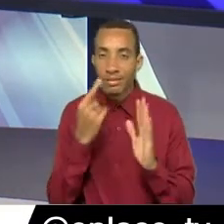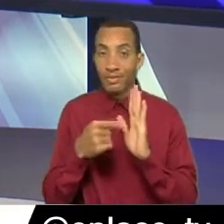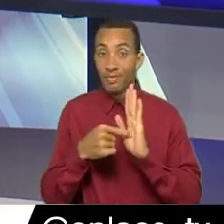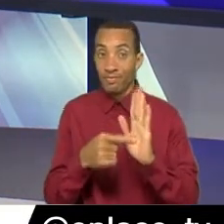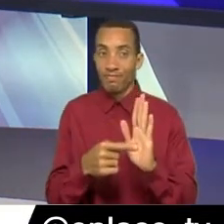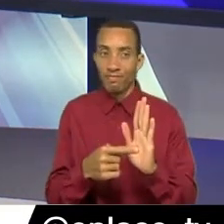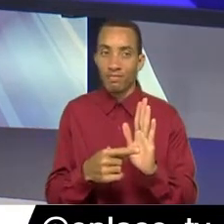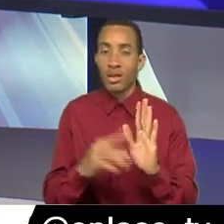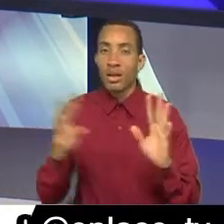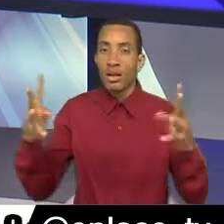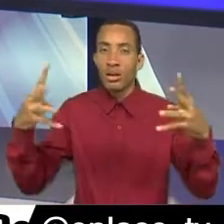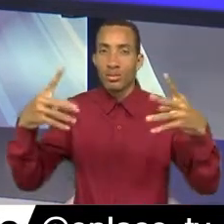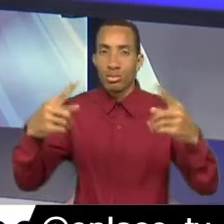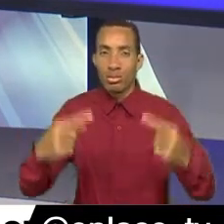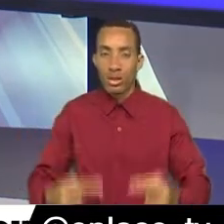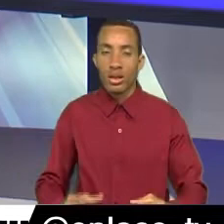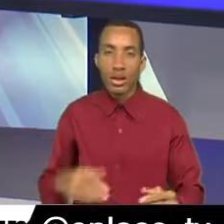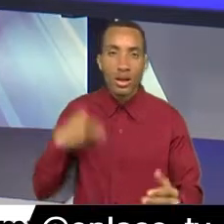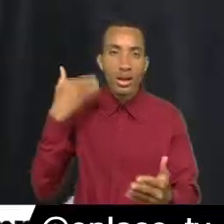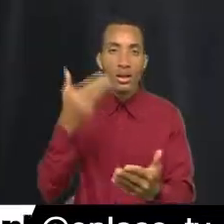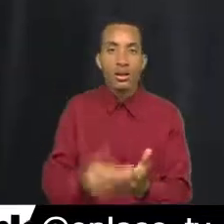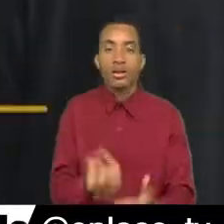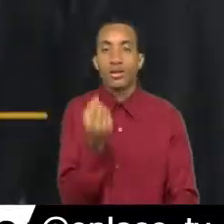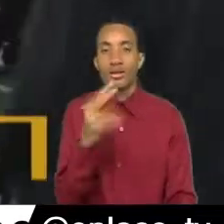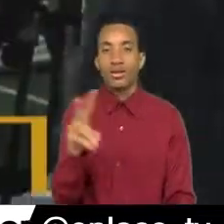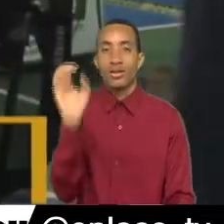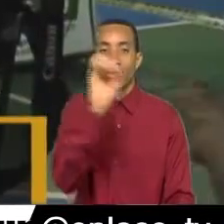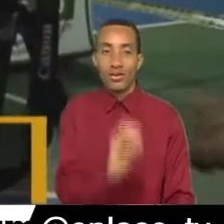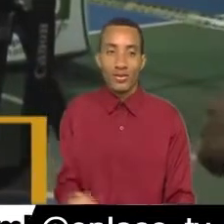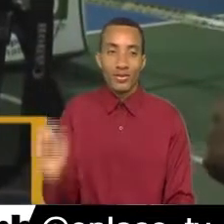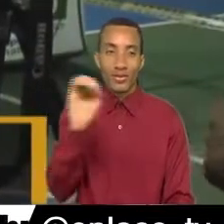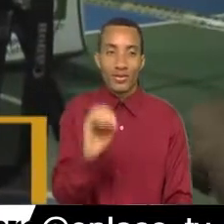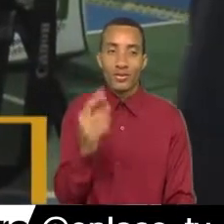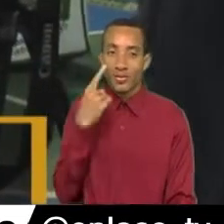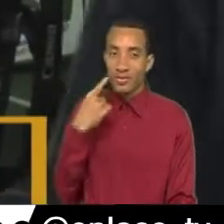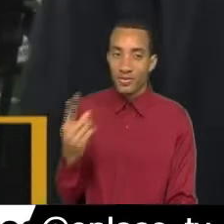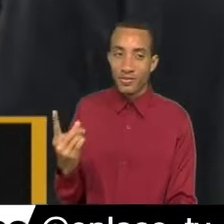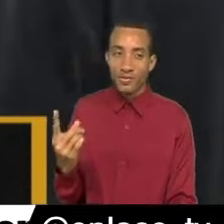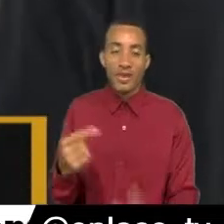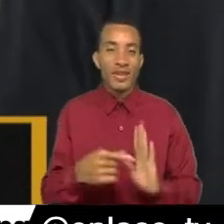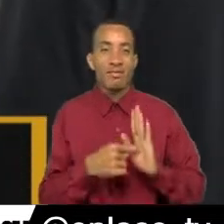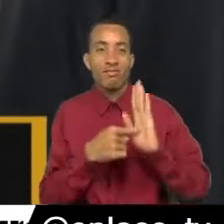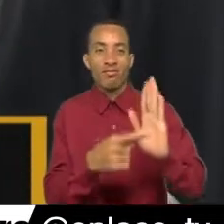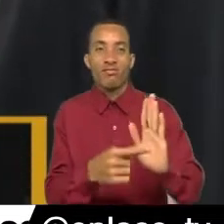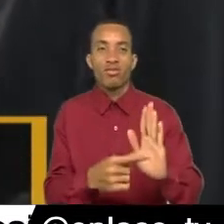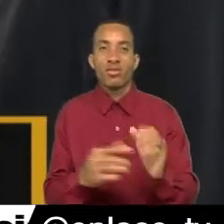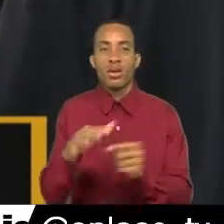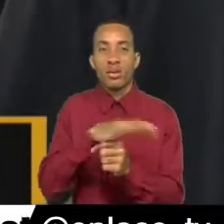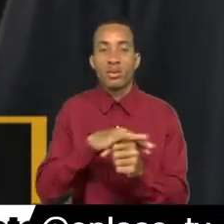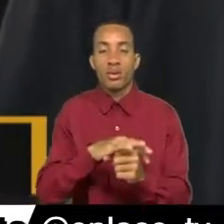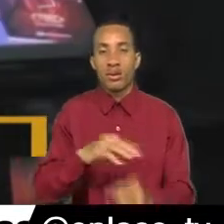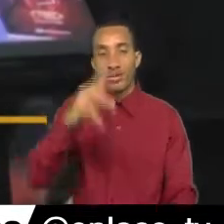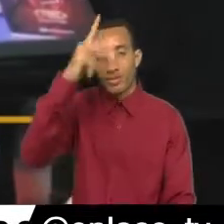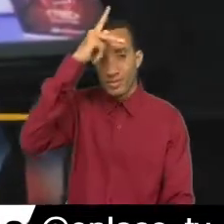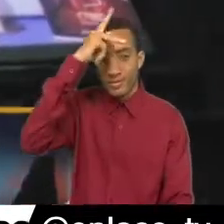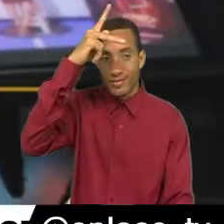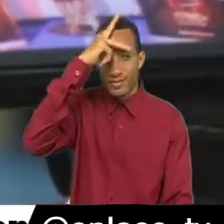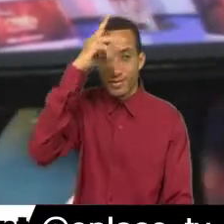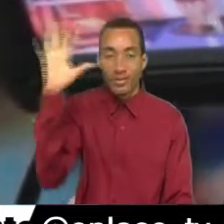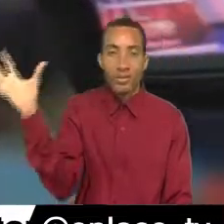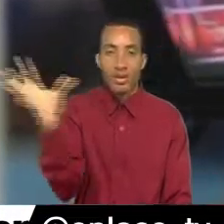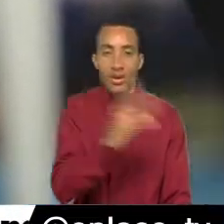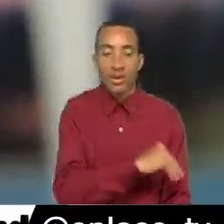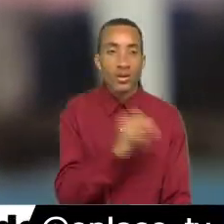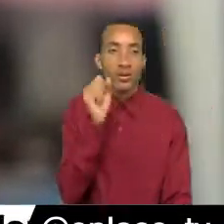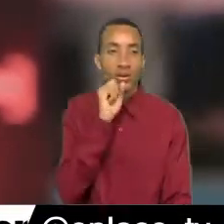el próximo 12 de octubre. El reality show Yo Tengo Talento llegó al barrio Kennedy. Los barranqueños que nacieron con el